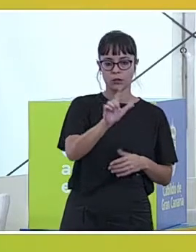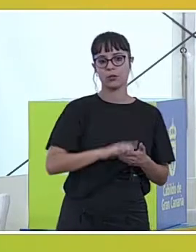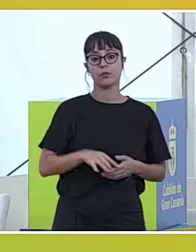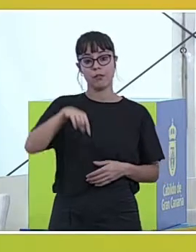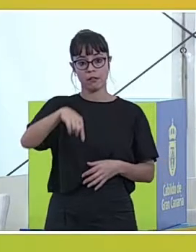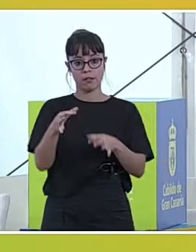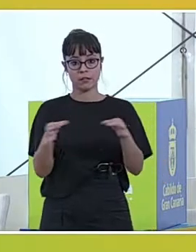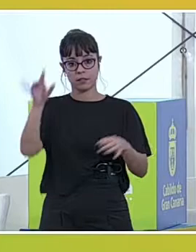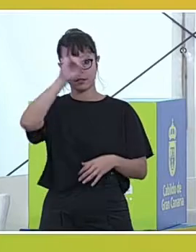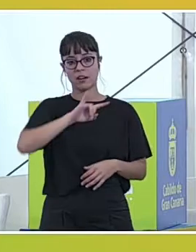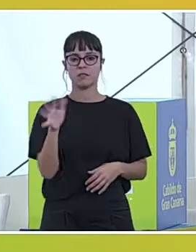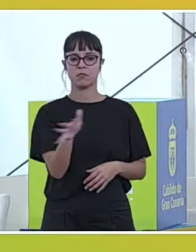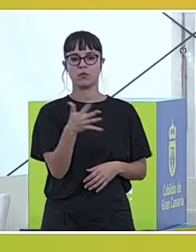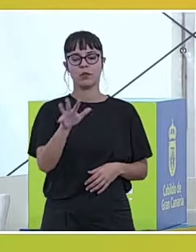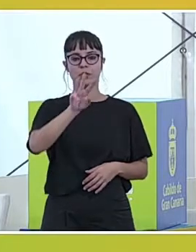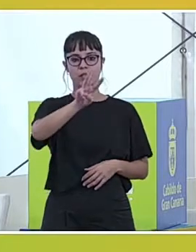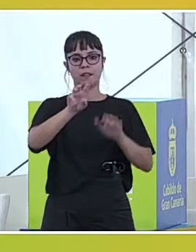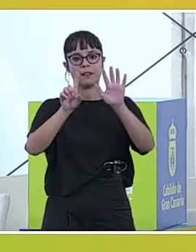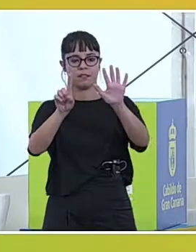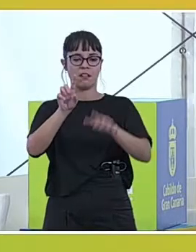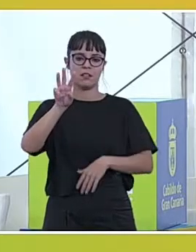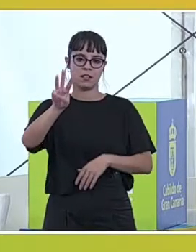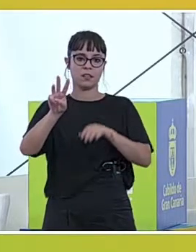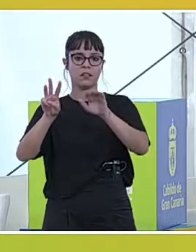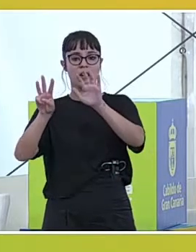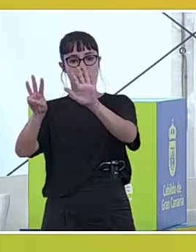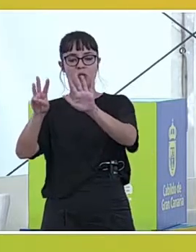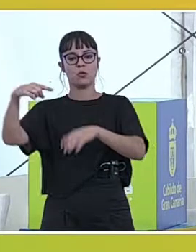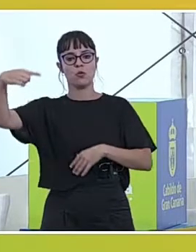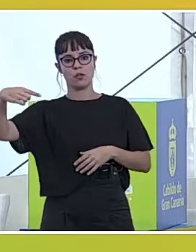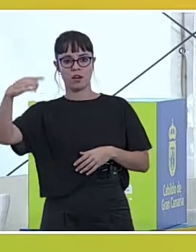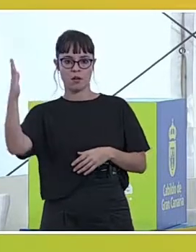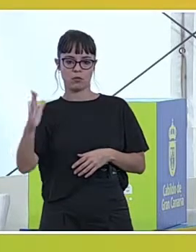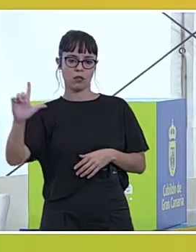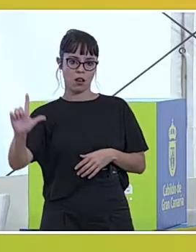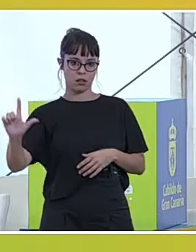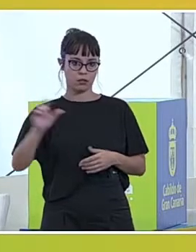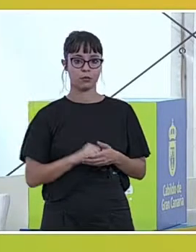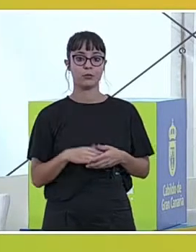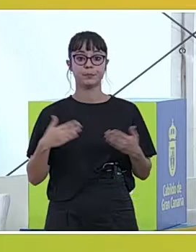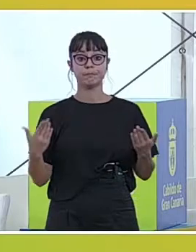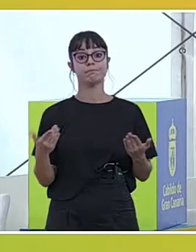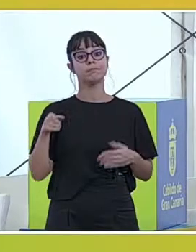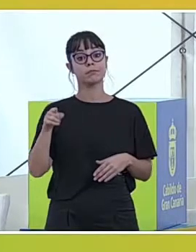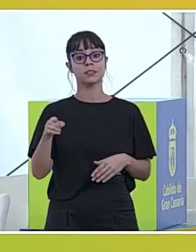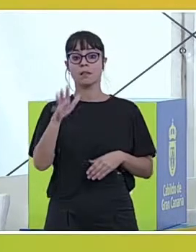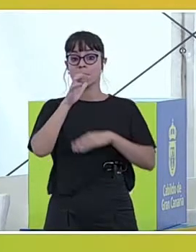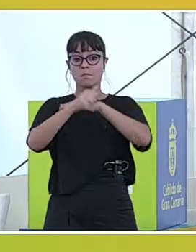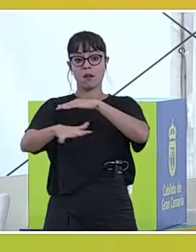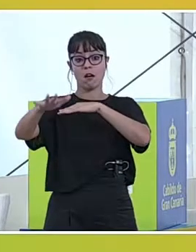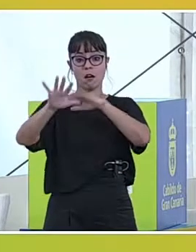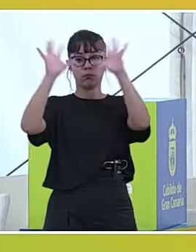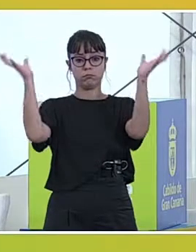archipiélago canario, estaríamos más en torno a 36, 38 gramos litro. Y esa concentración de agua de mar, esa diversidad que ven en el